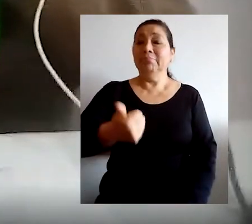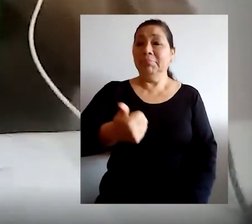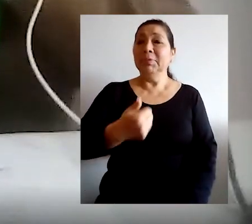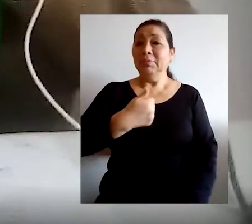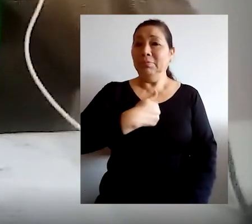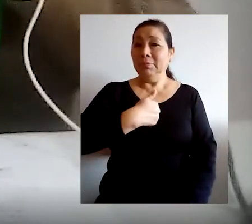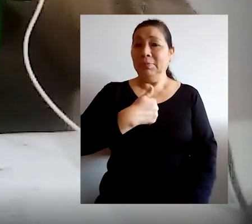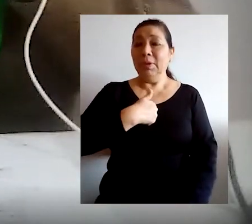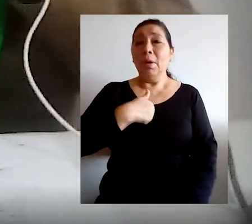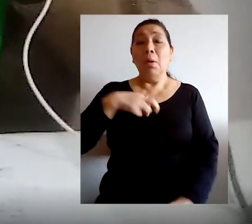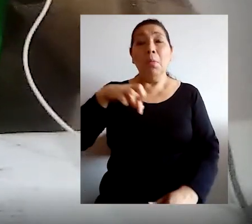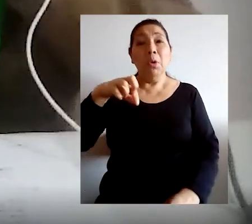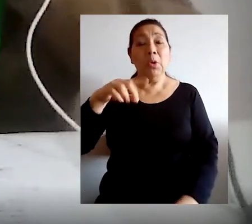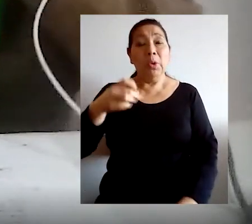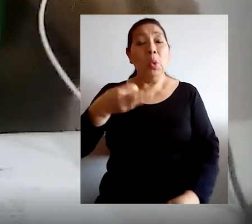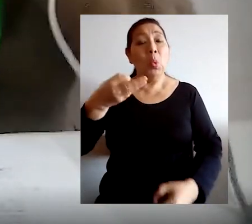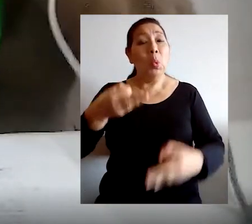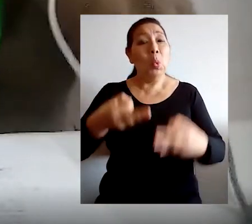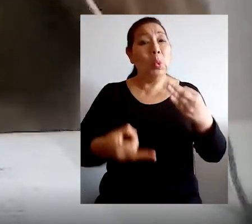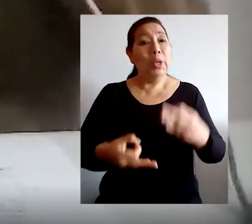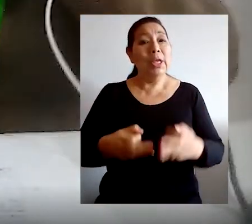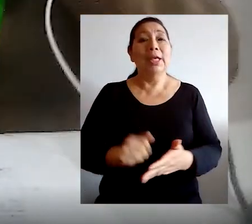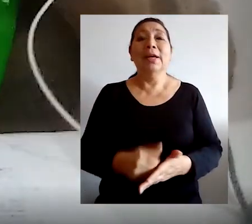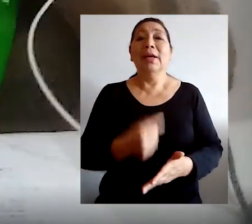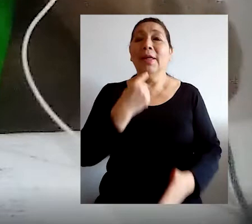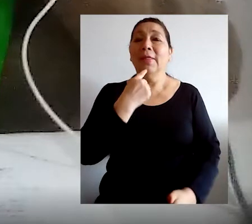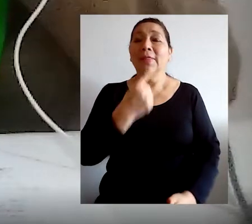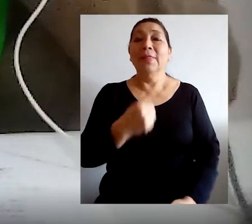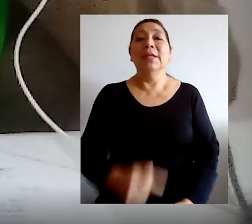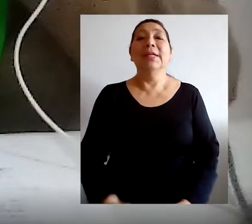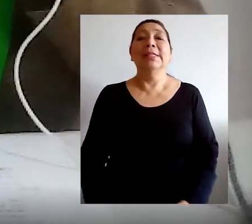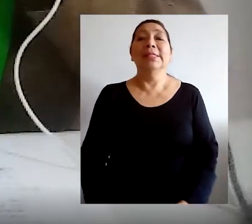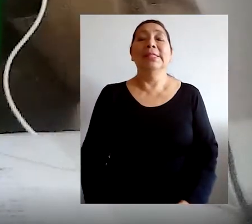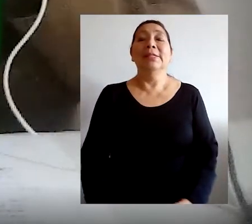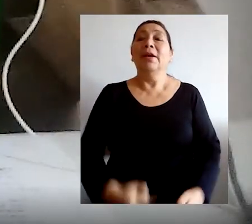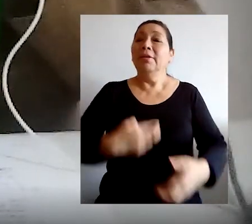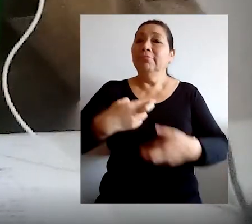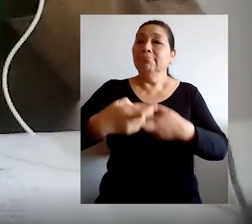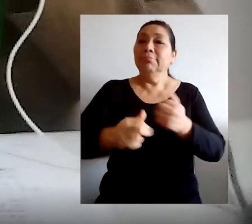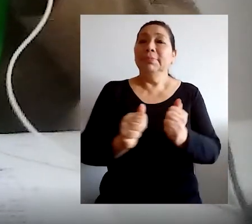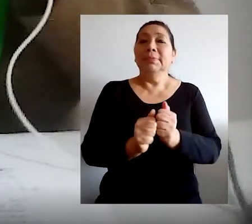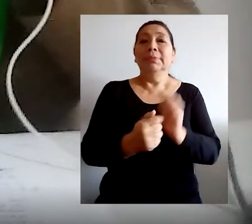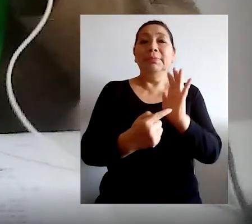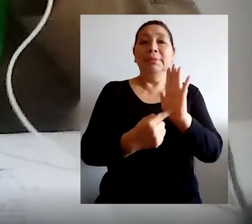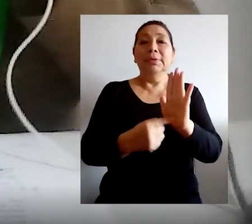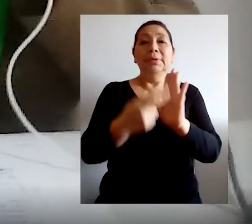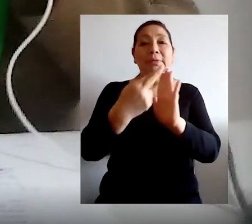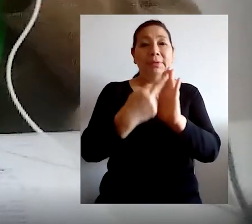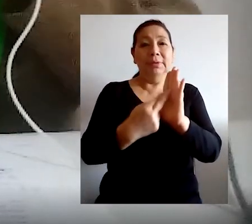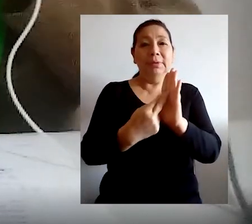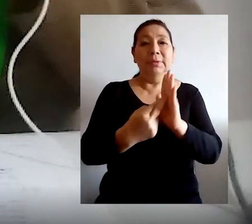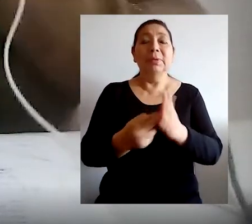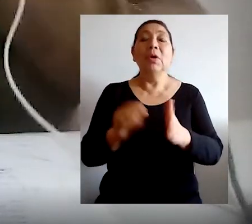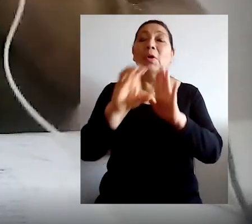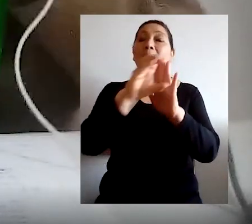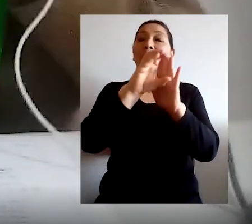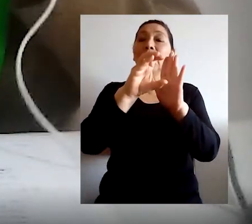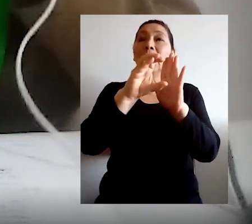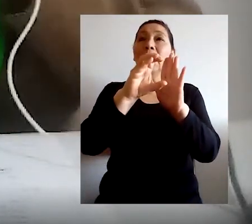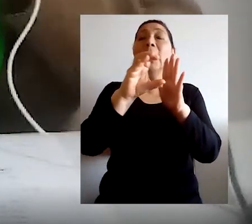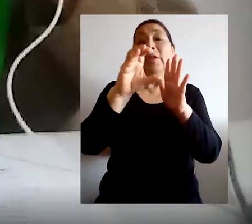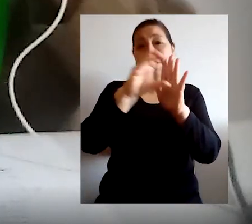la Procuraduría Pública del Poder Judicial solicita que se declare la improcedencia del presente recurso de agravio